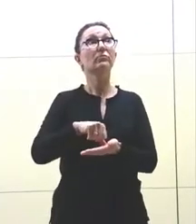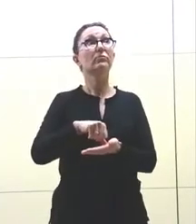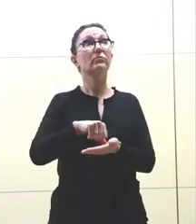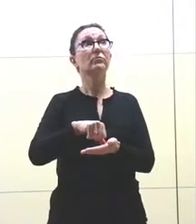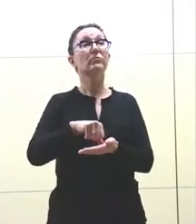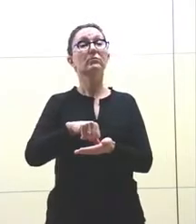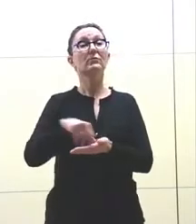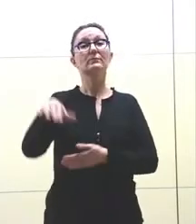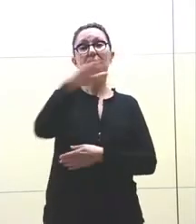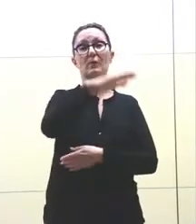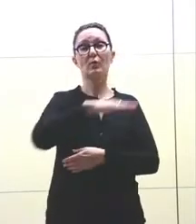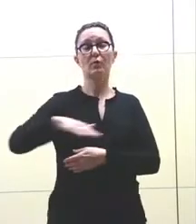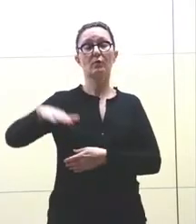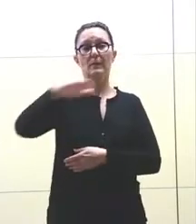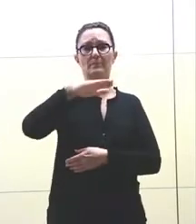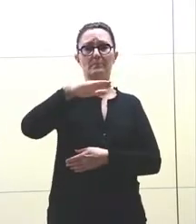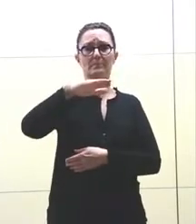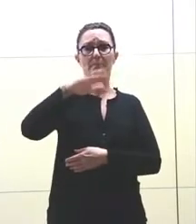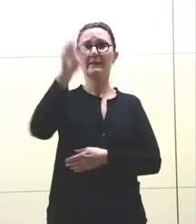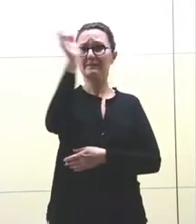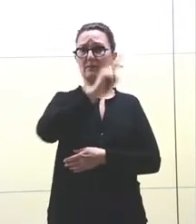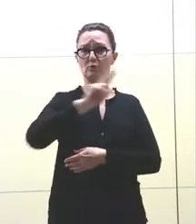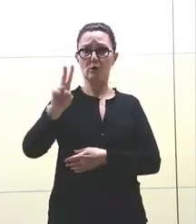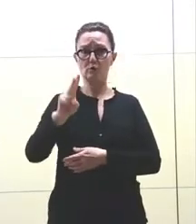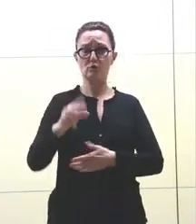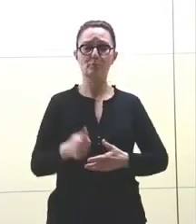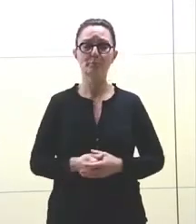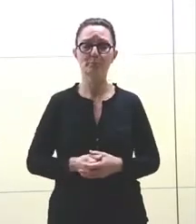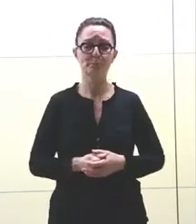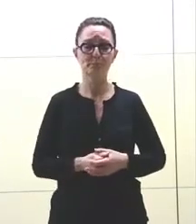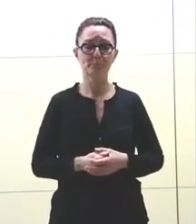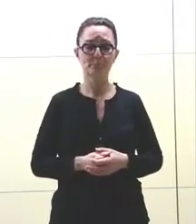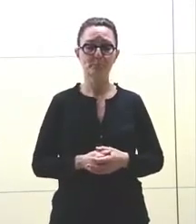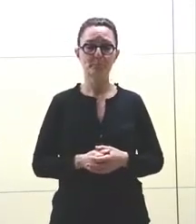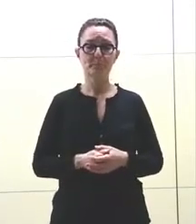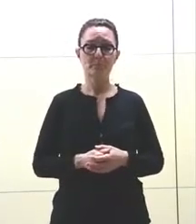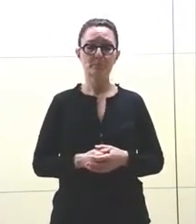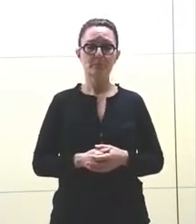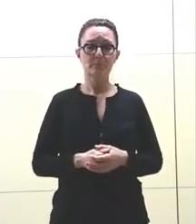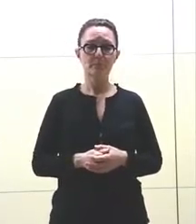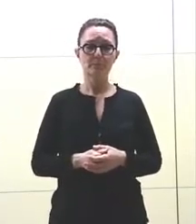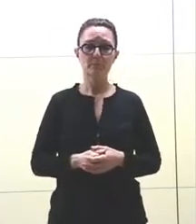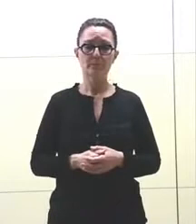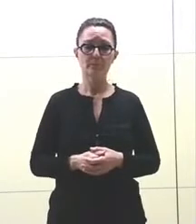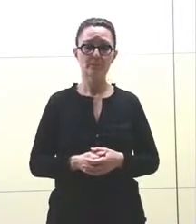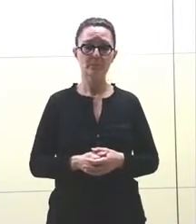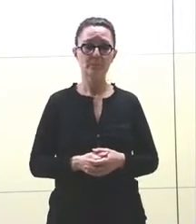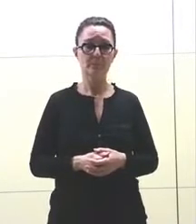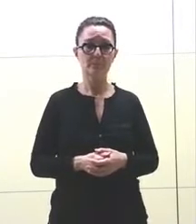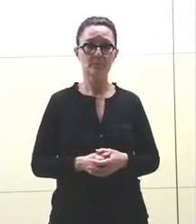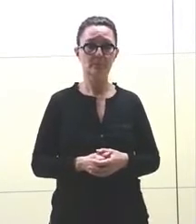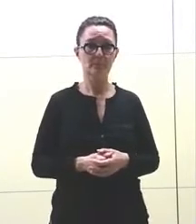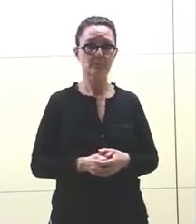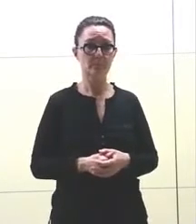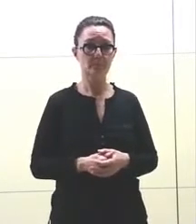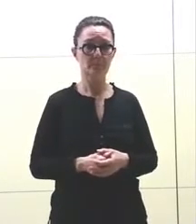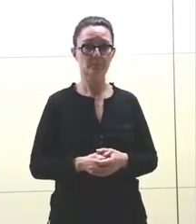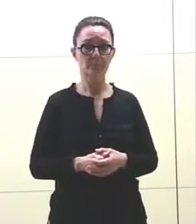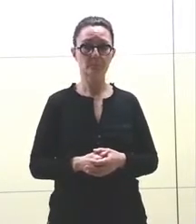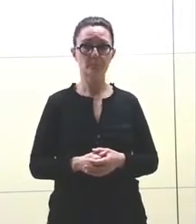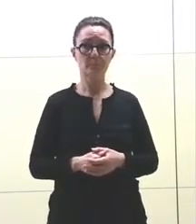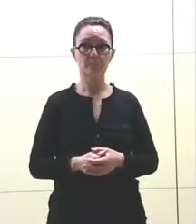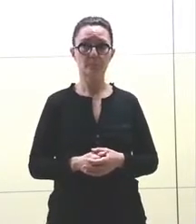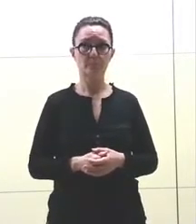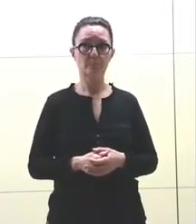estado de Massachusetts, en Estados Unidos, y que fue el lugar en